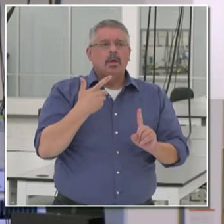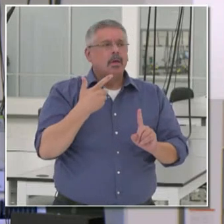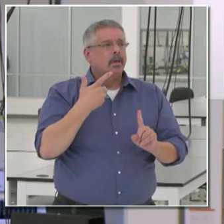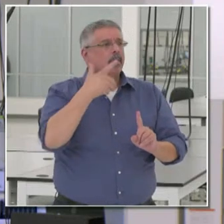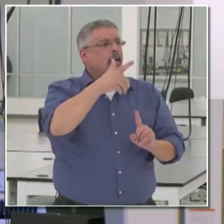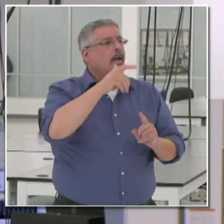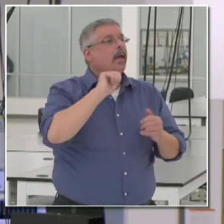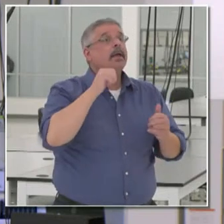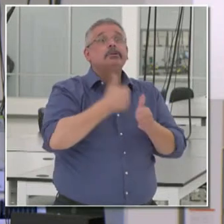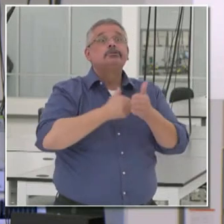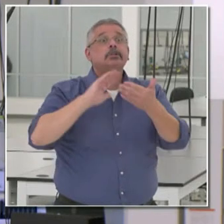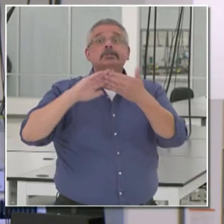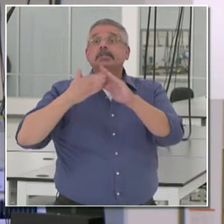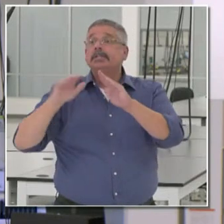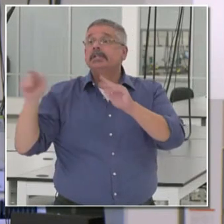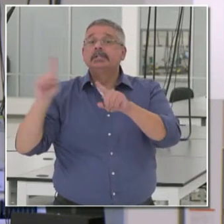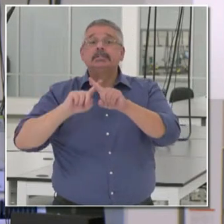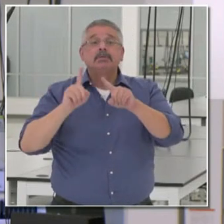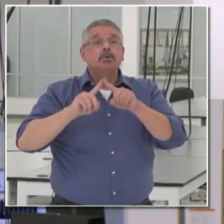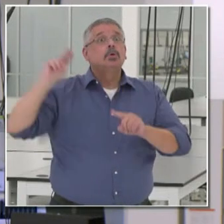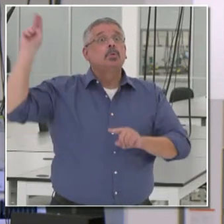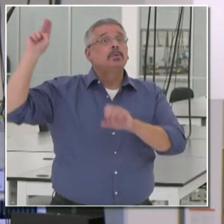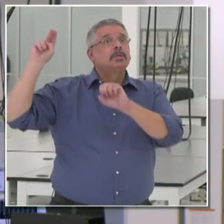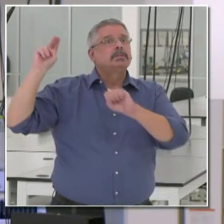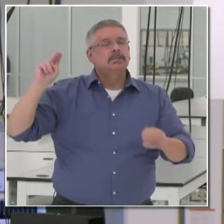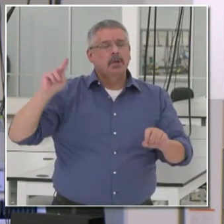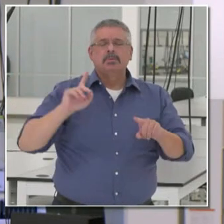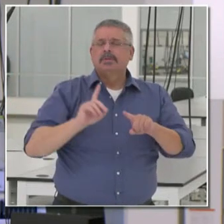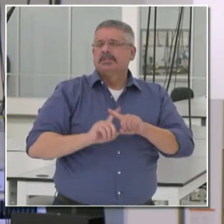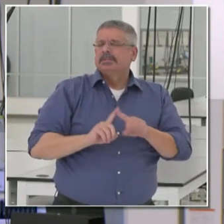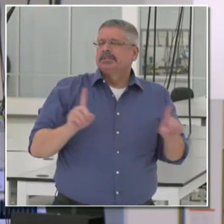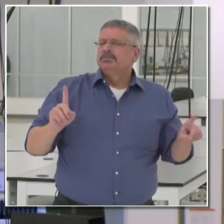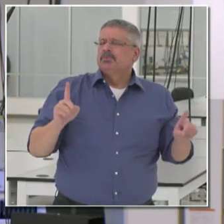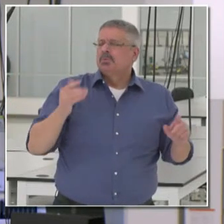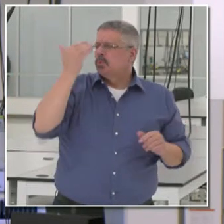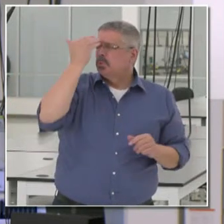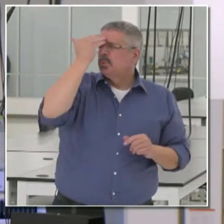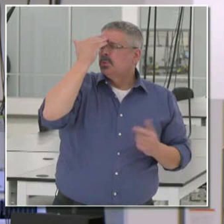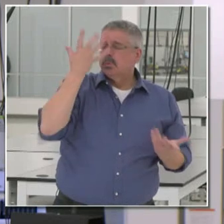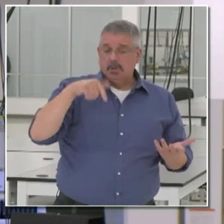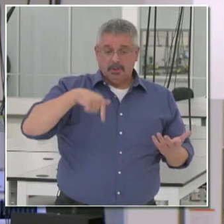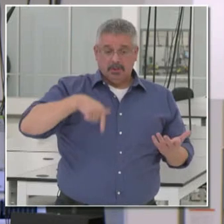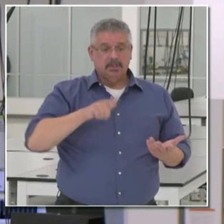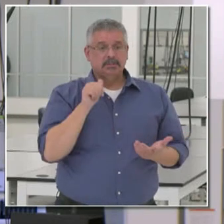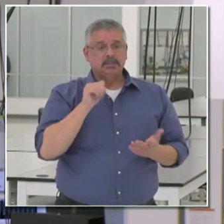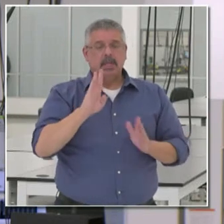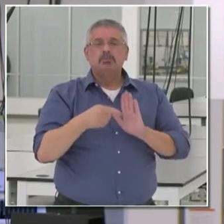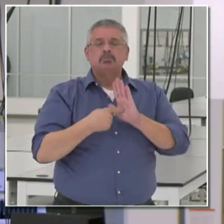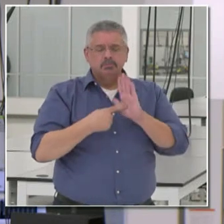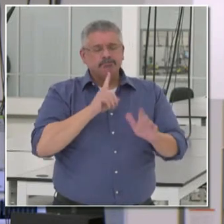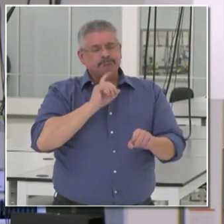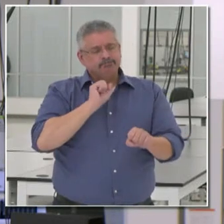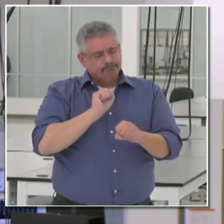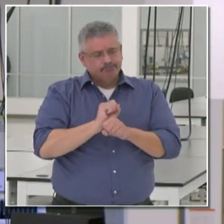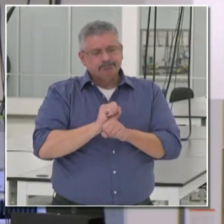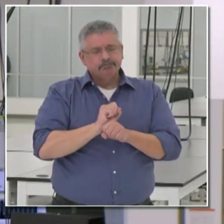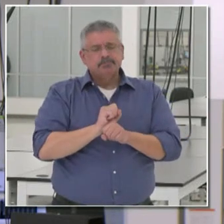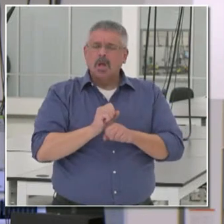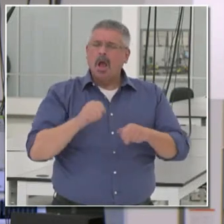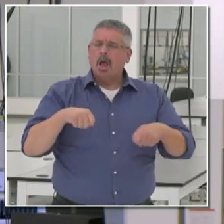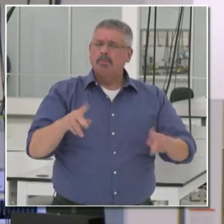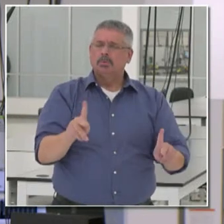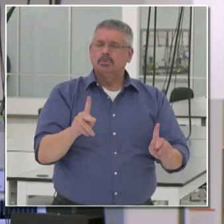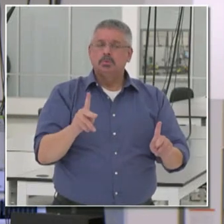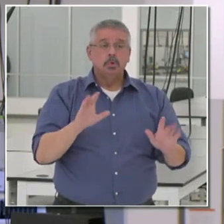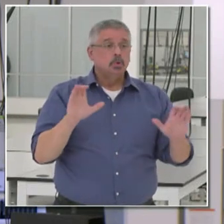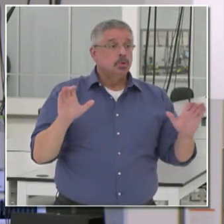estado cada condado un poco distinto que el condado vecino un poco diferente al norte que en el sur de california este laboratorio representa